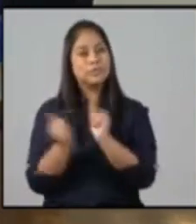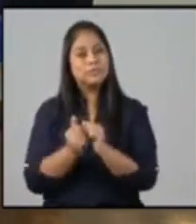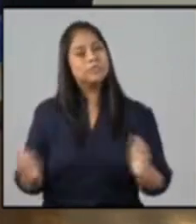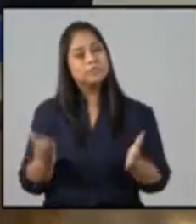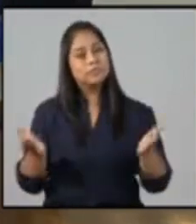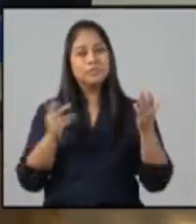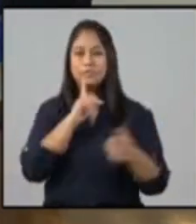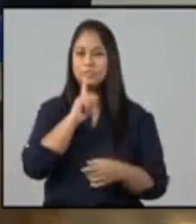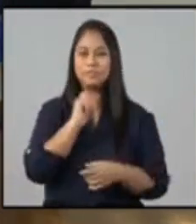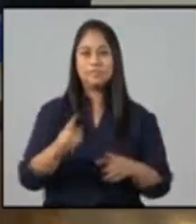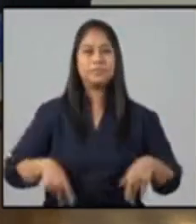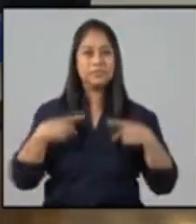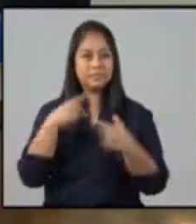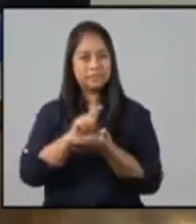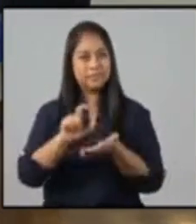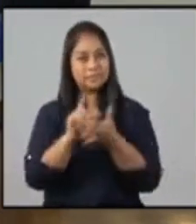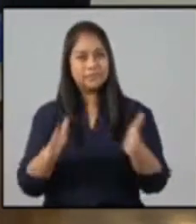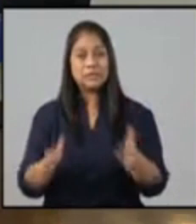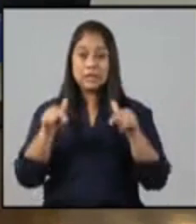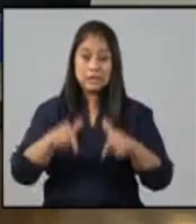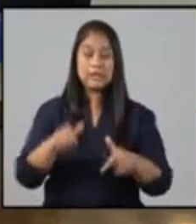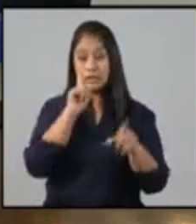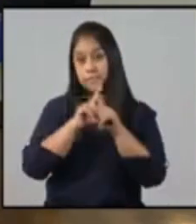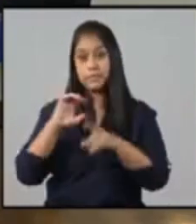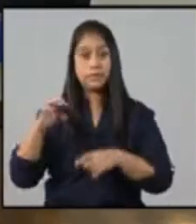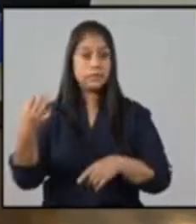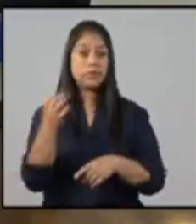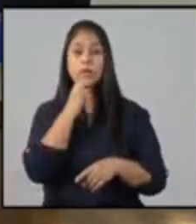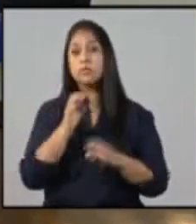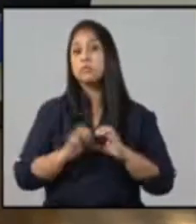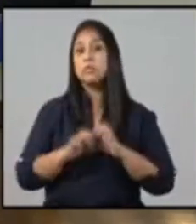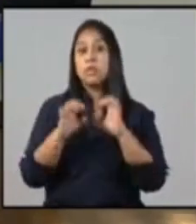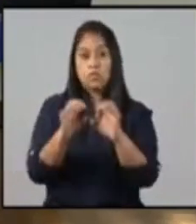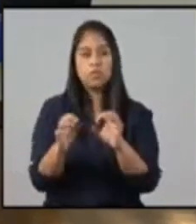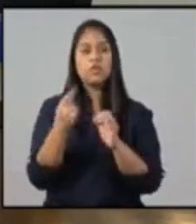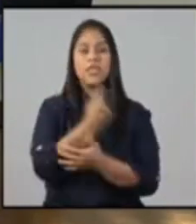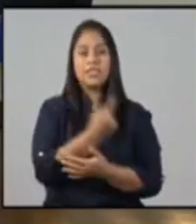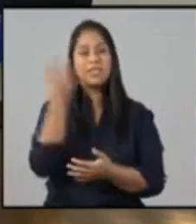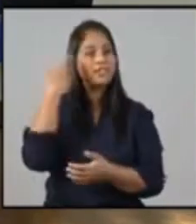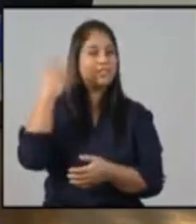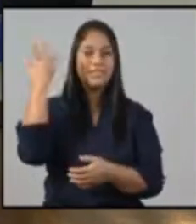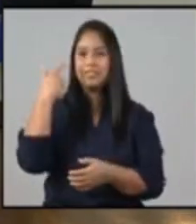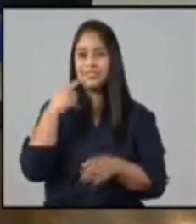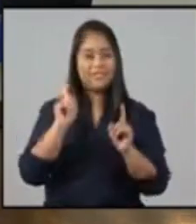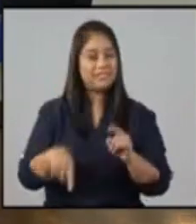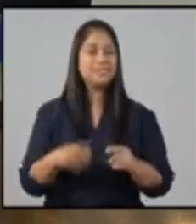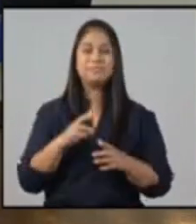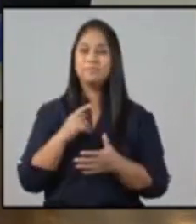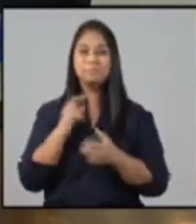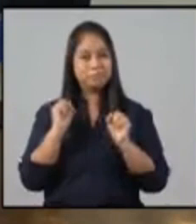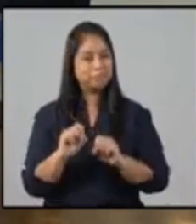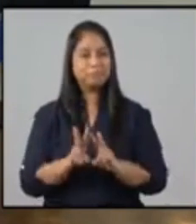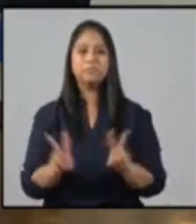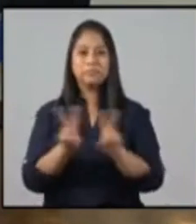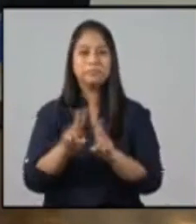a mejorar la vida de nuestros ciudadanos, tanto aquí como en Europa, y es un esfuerzo de cada día que merece la pena. Son cosas para